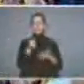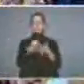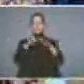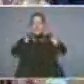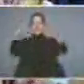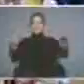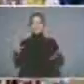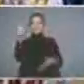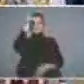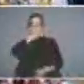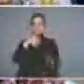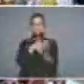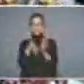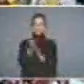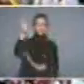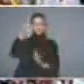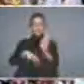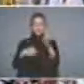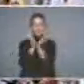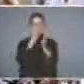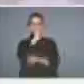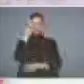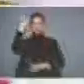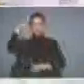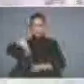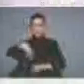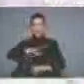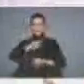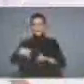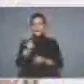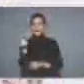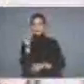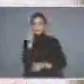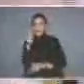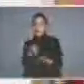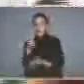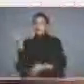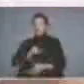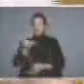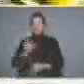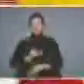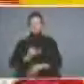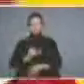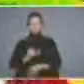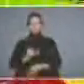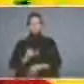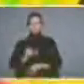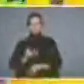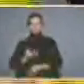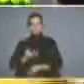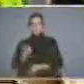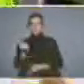esta. La norma del San Juan, el precio que hay que pagar, la